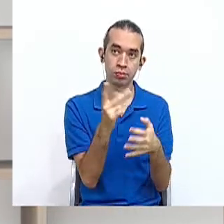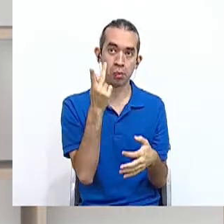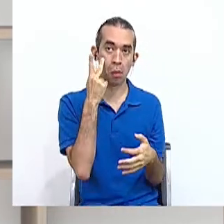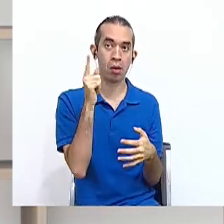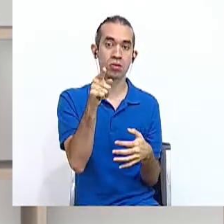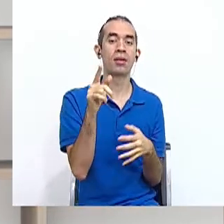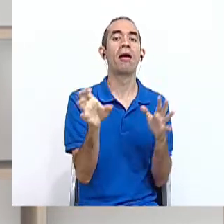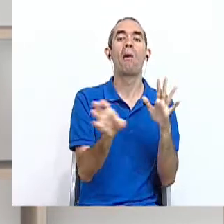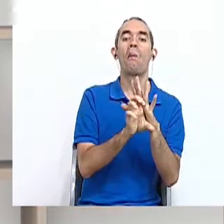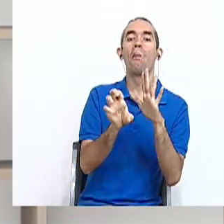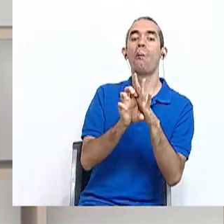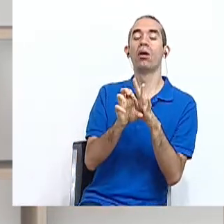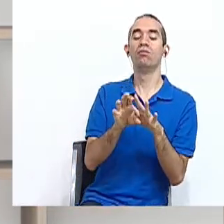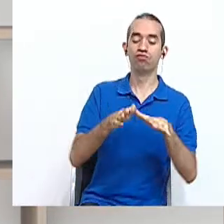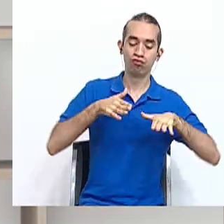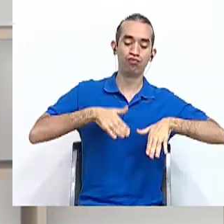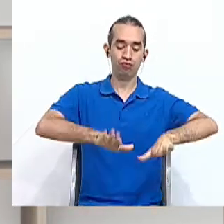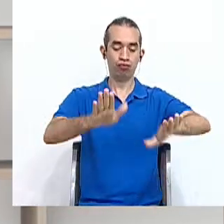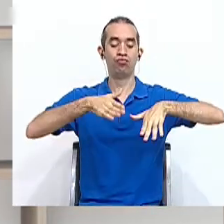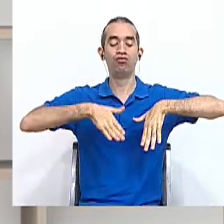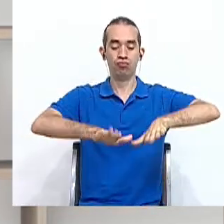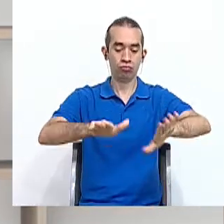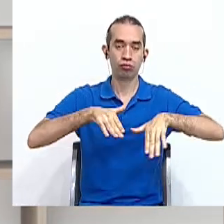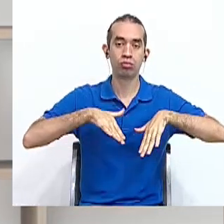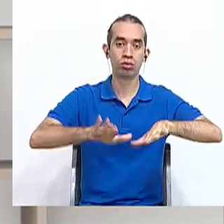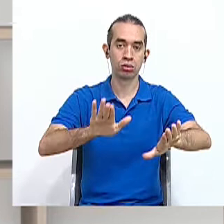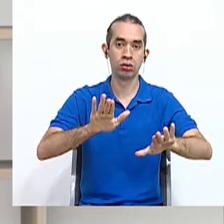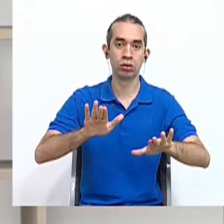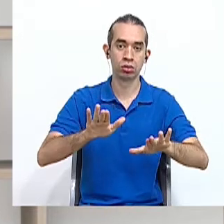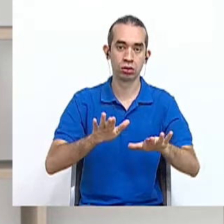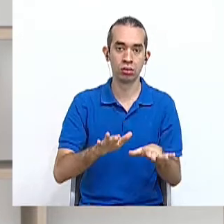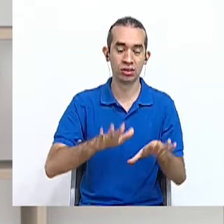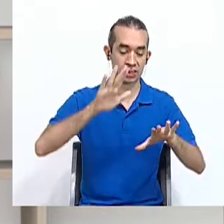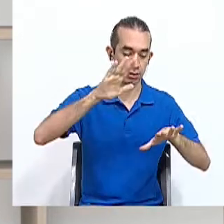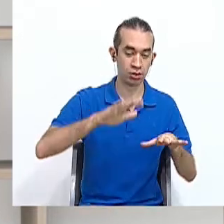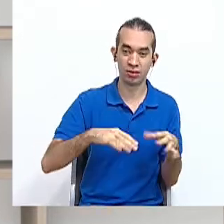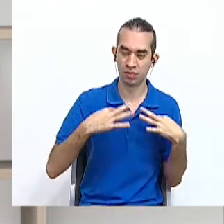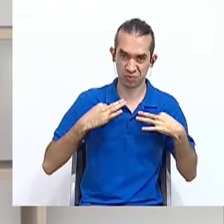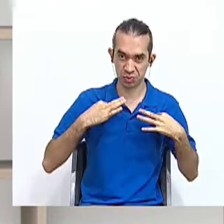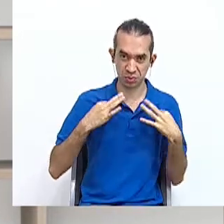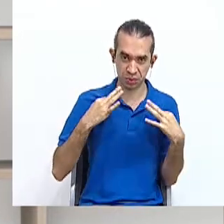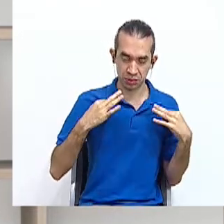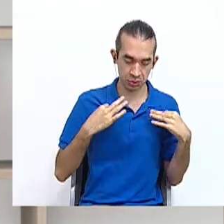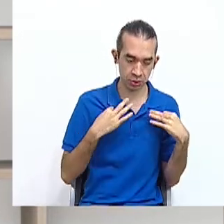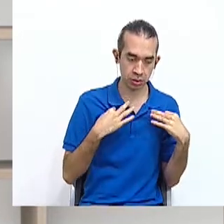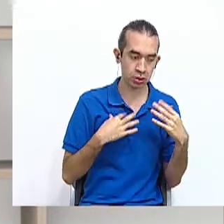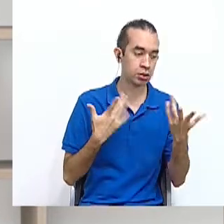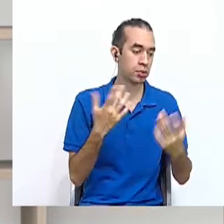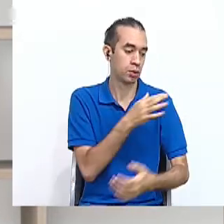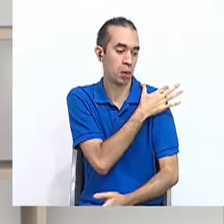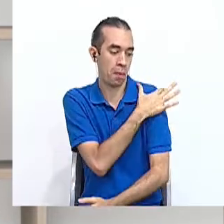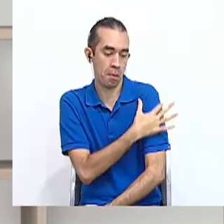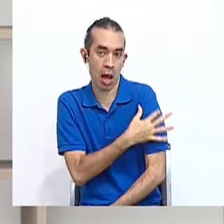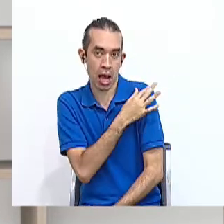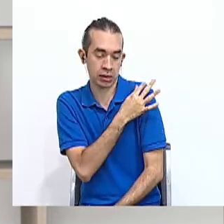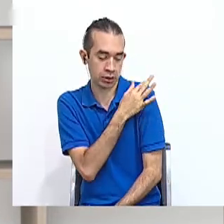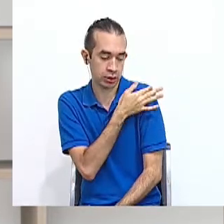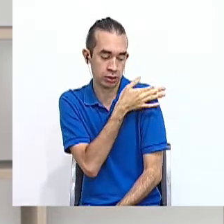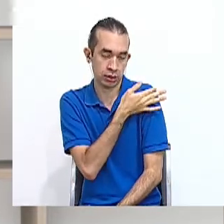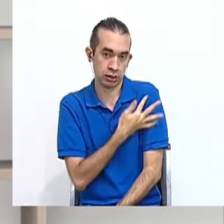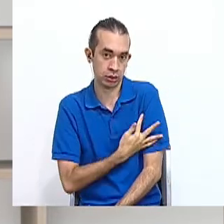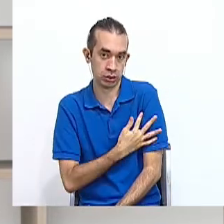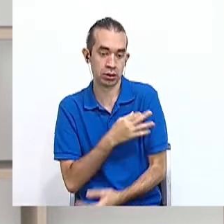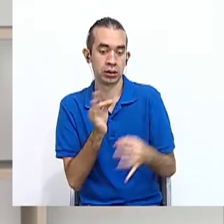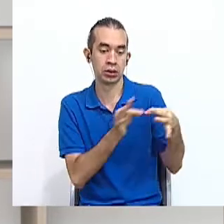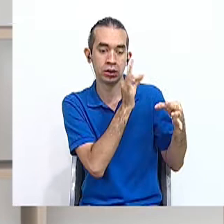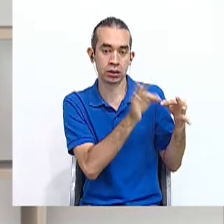cosiendo en su casa y tiene que pegar varias partes de la ropa, ¿verdad? Las mangas con la parte de la